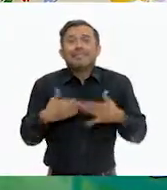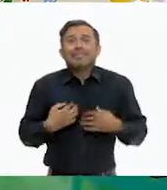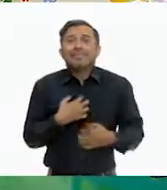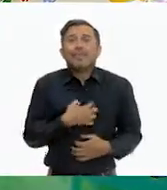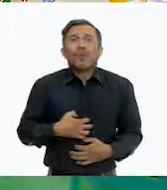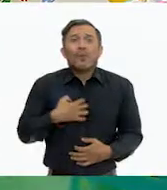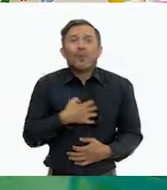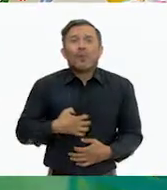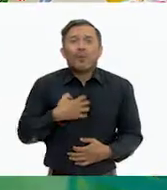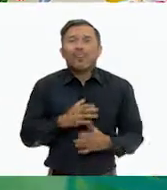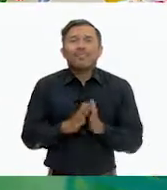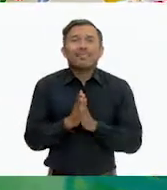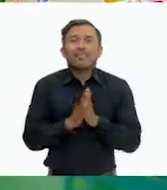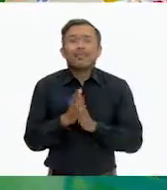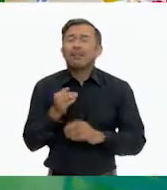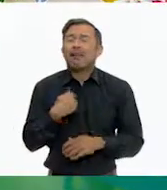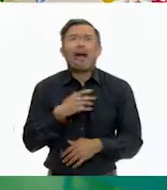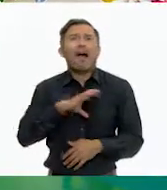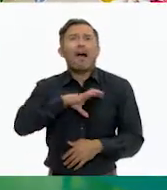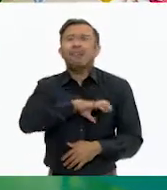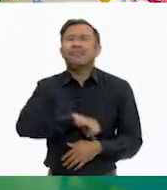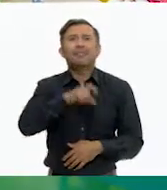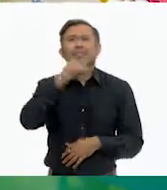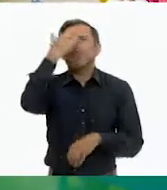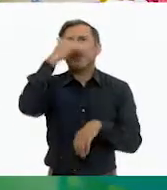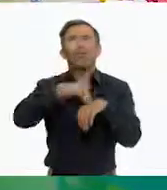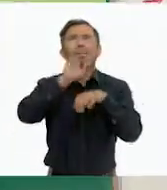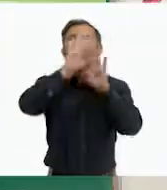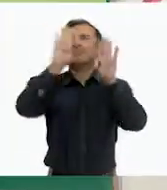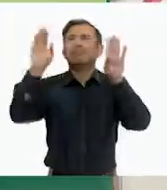al memorama. A ver, voy a ver este.